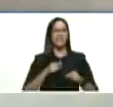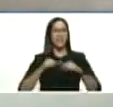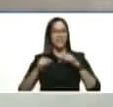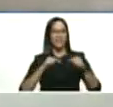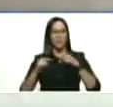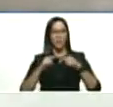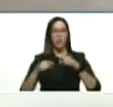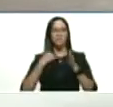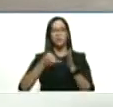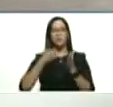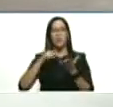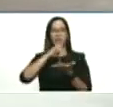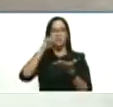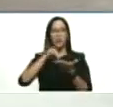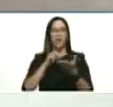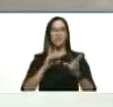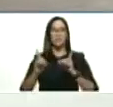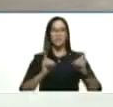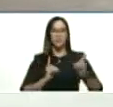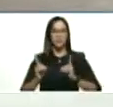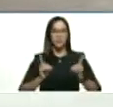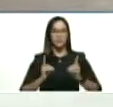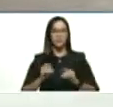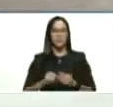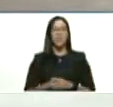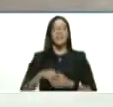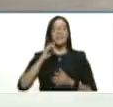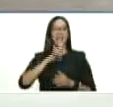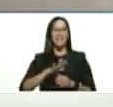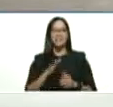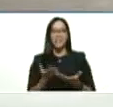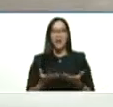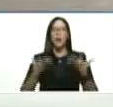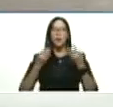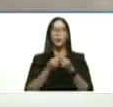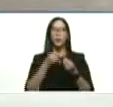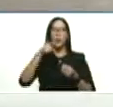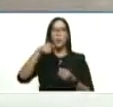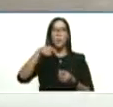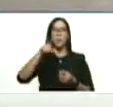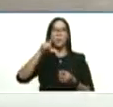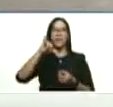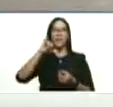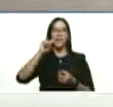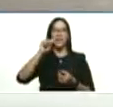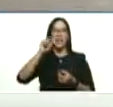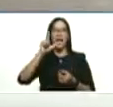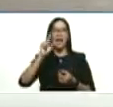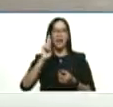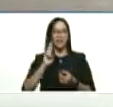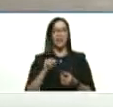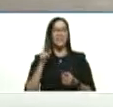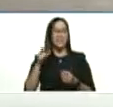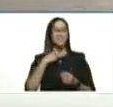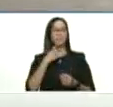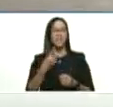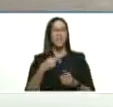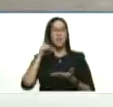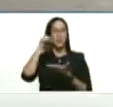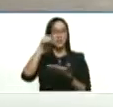Instituto Nacional de Nutrición, que están con Pilar Josefina. Pilar Josefina es vocera de los